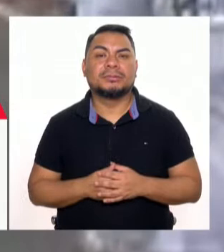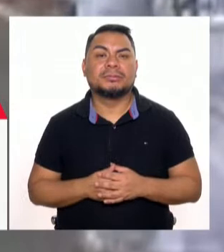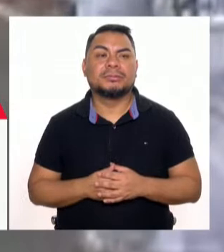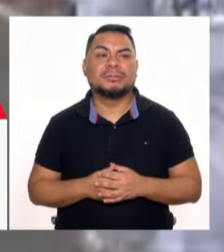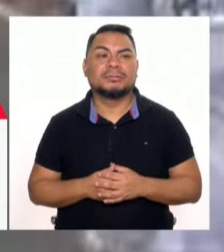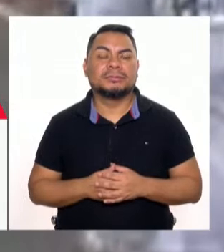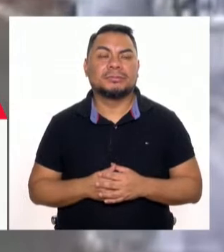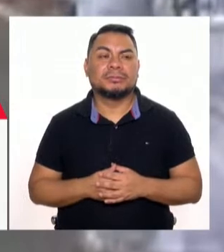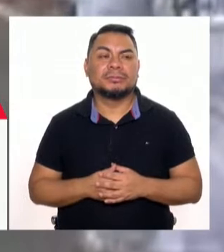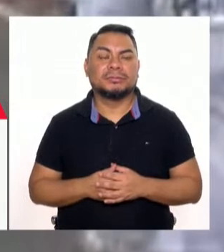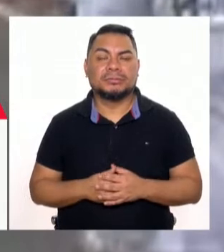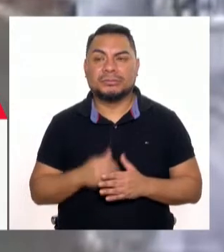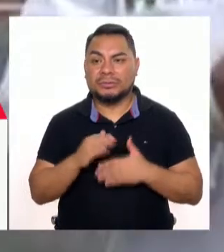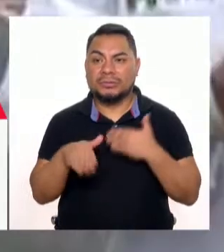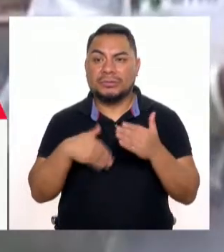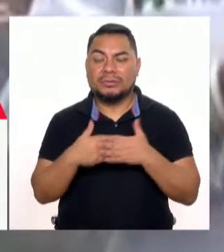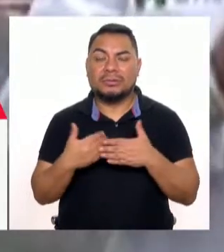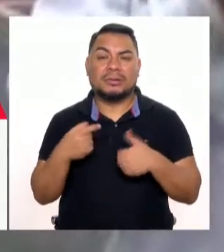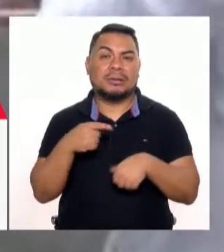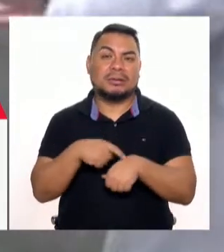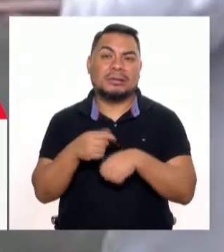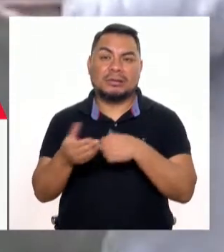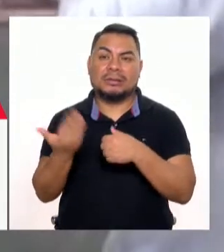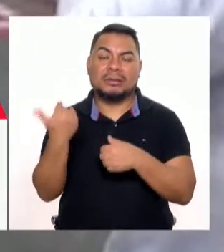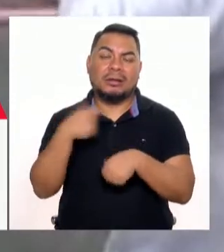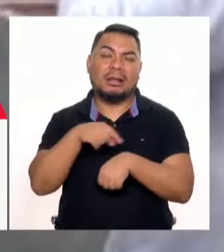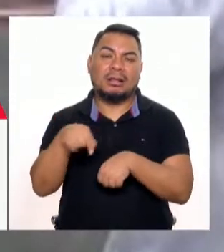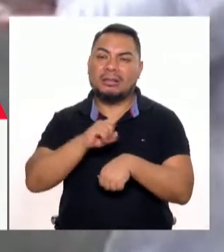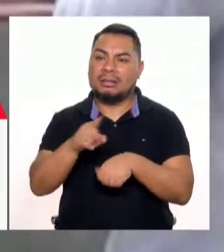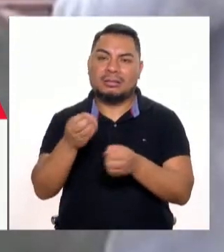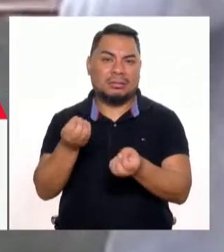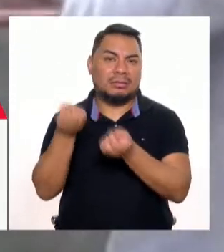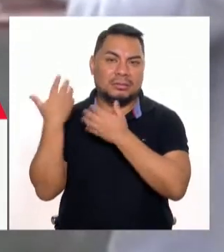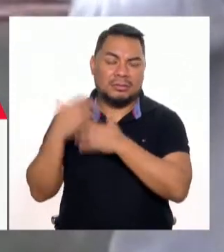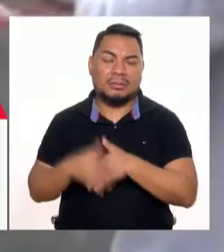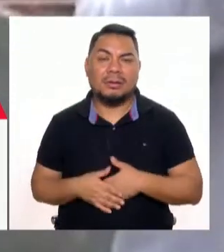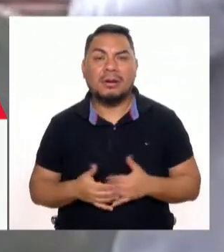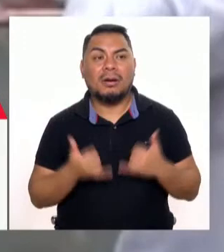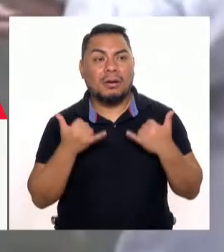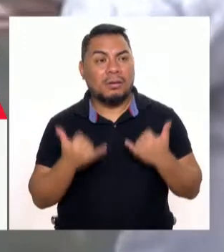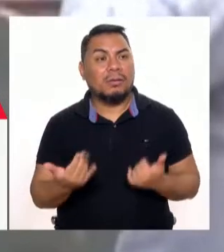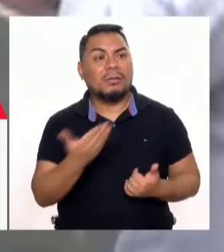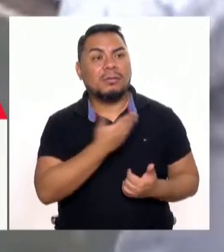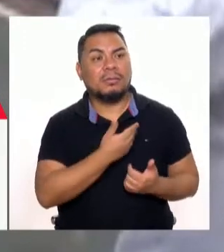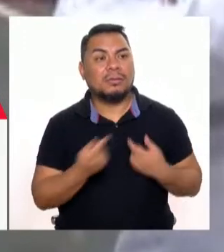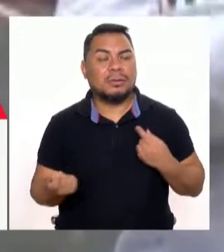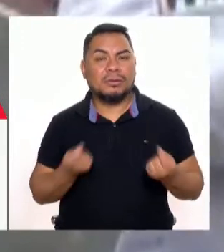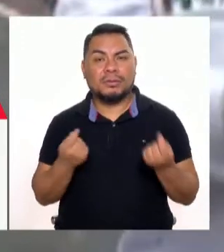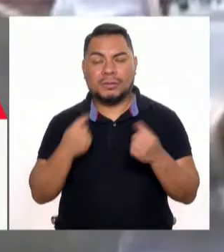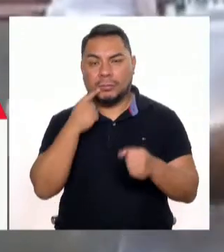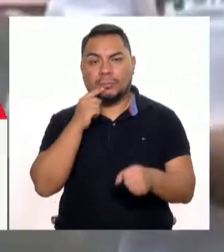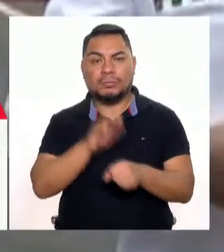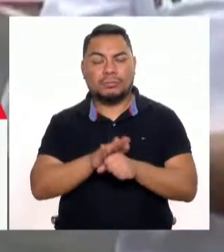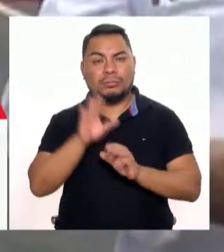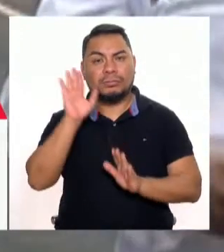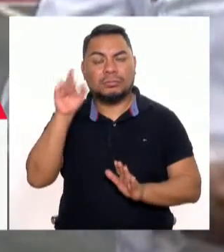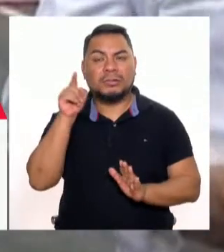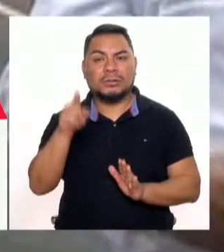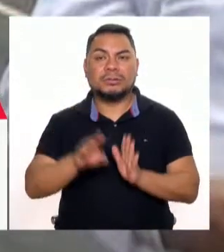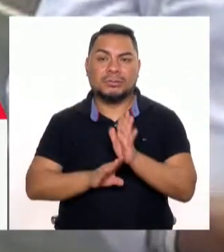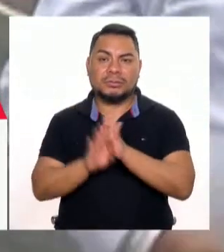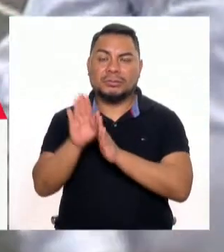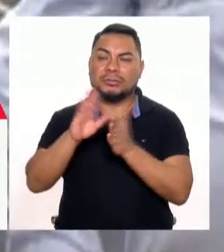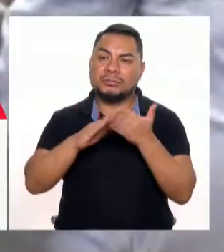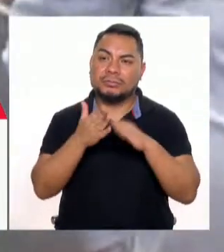historia ha quedado atrás hoy este gobierno comprometido con el desarrollo de los